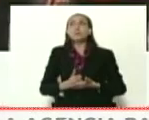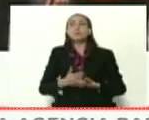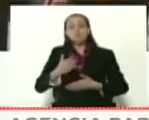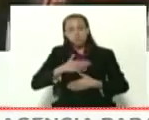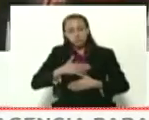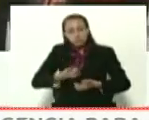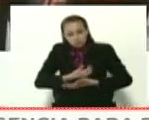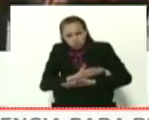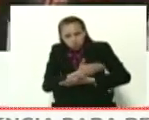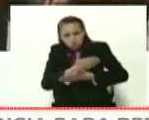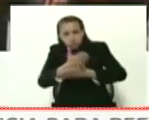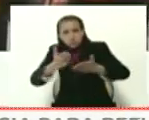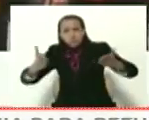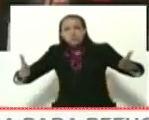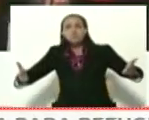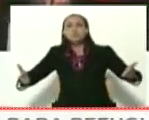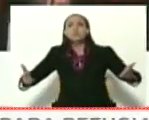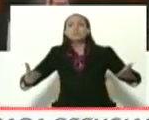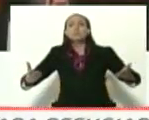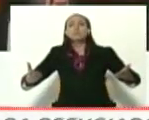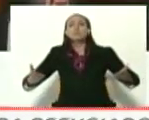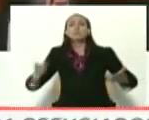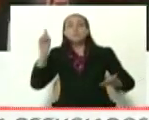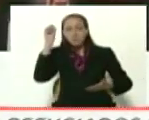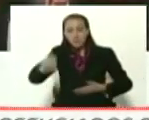retribuiré una fuente.